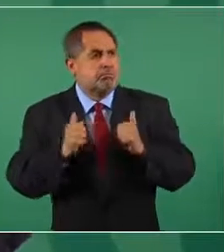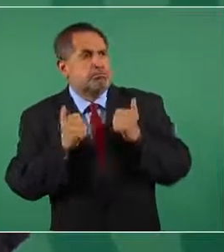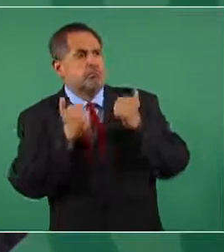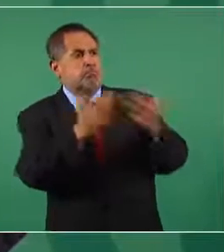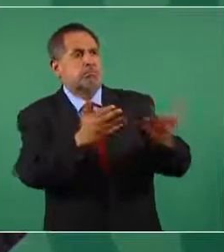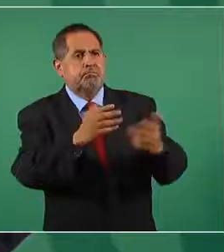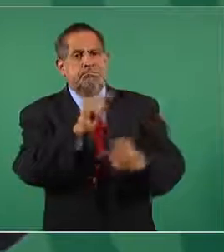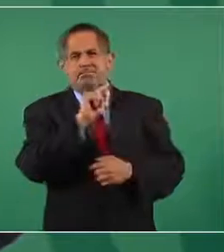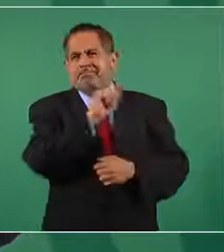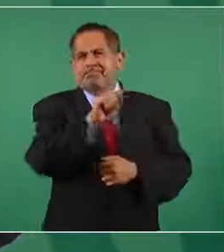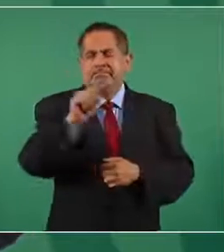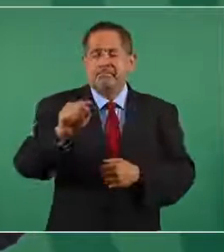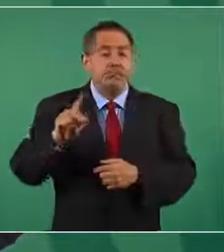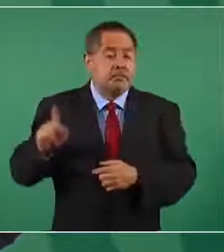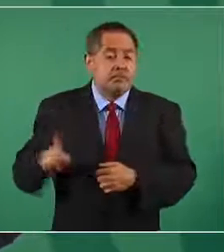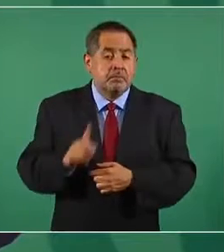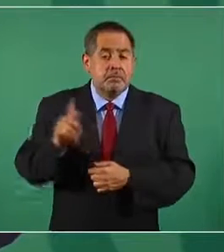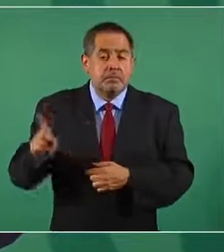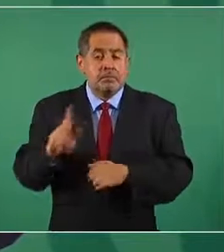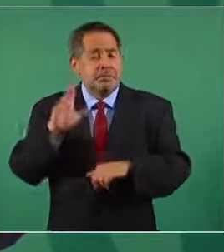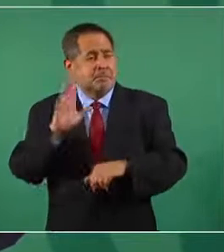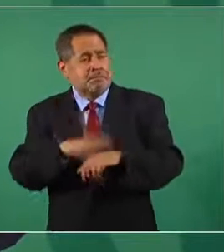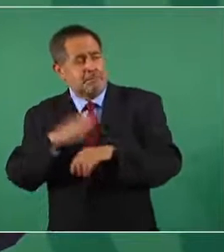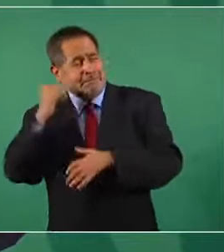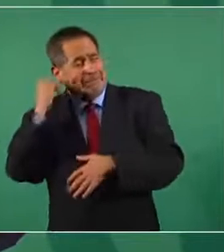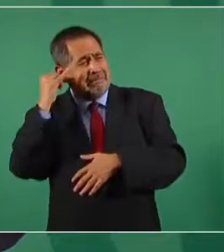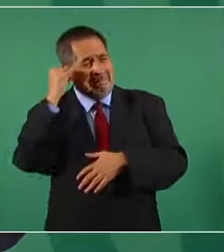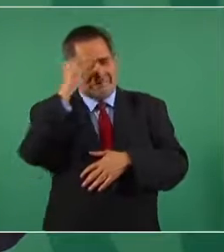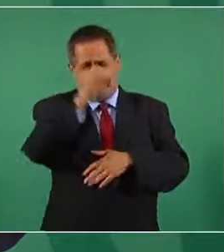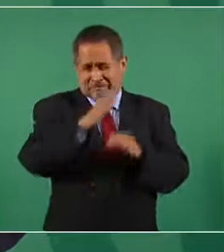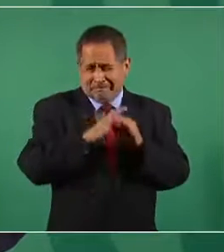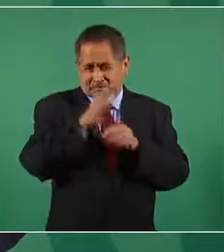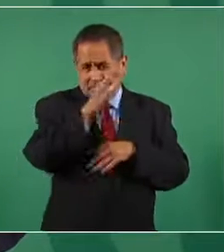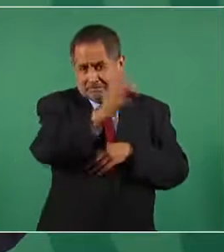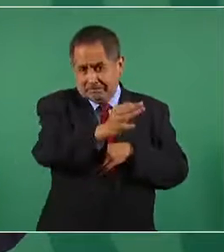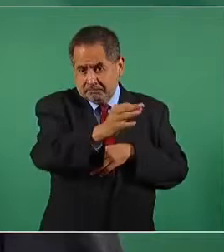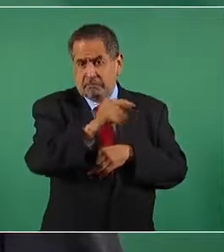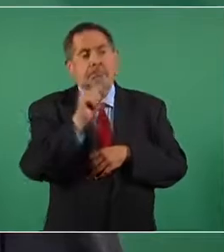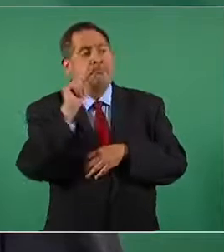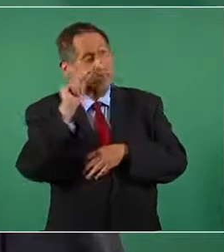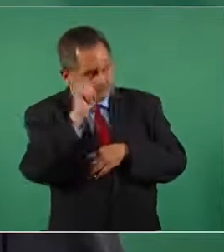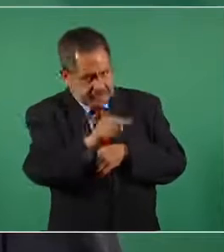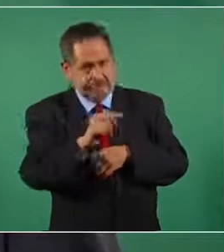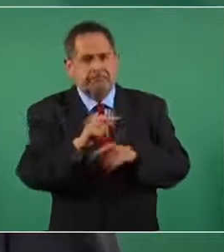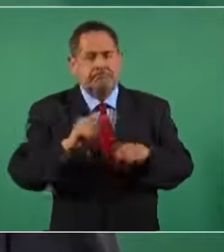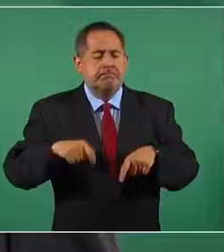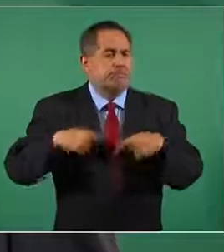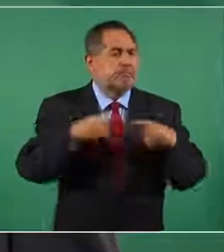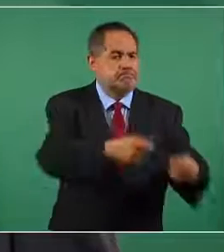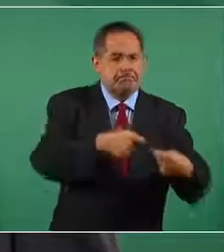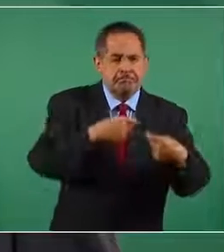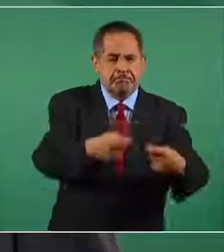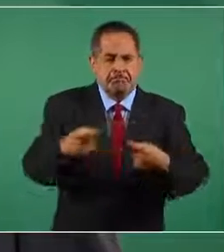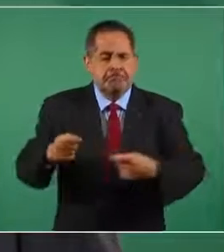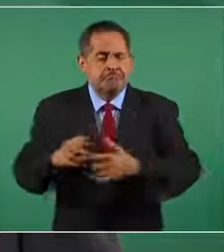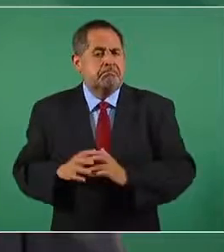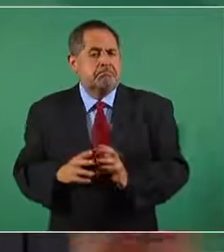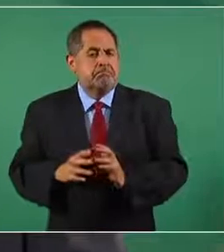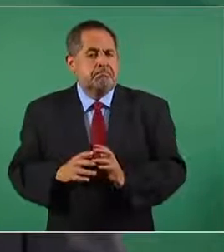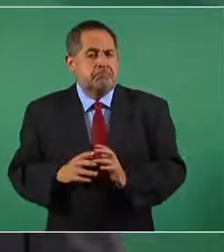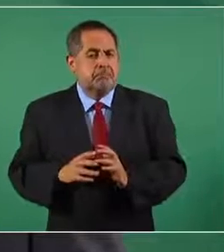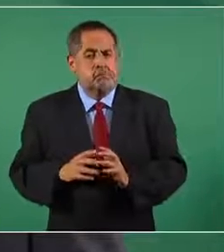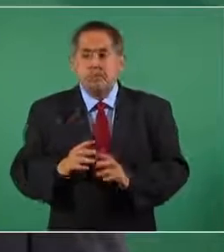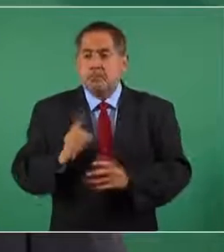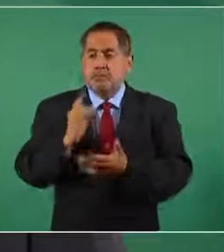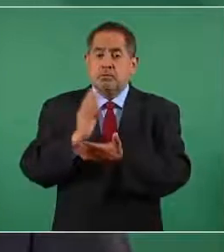las vacunas hasta los pueblos más apartados de México. que no solo se